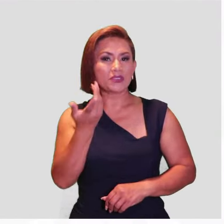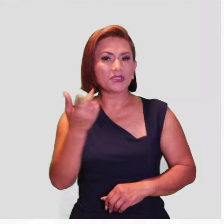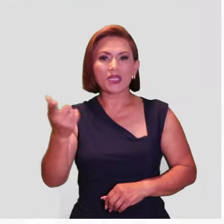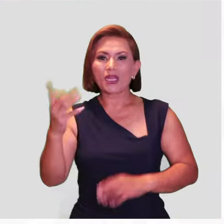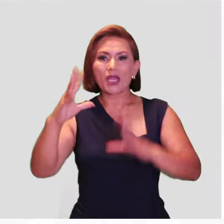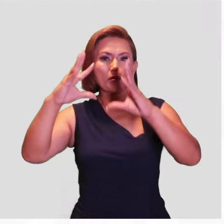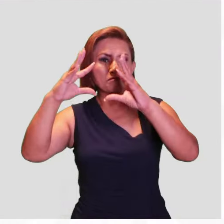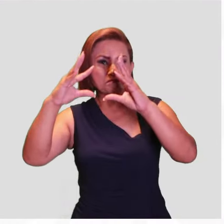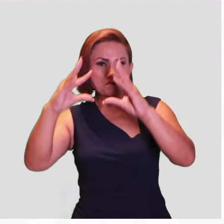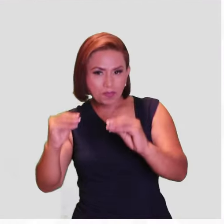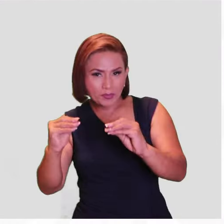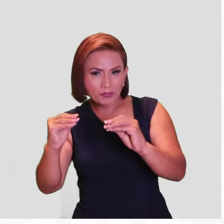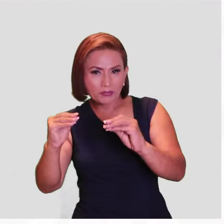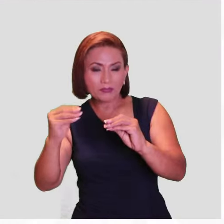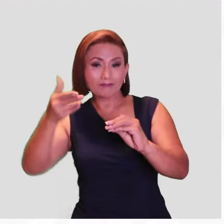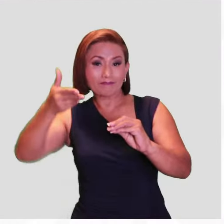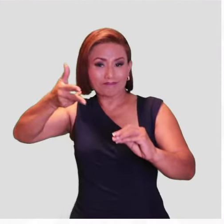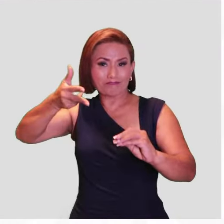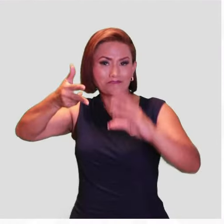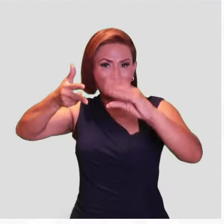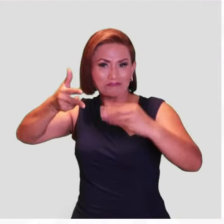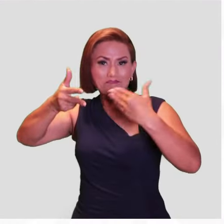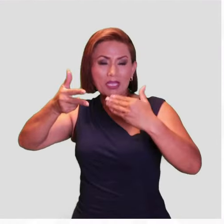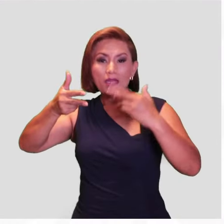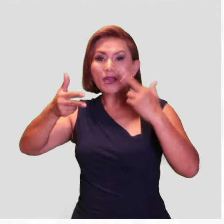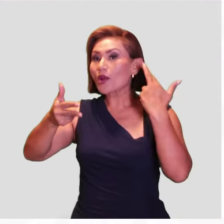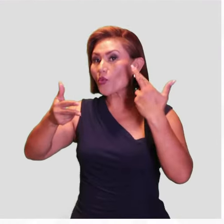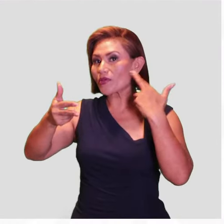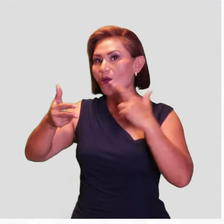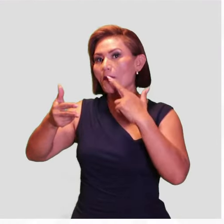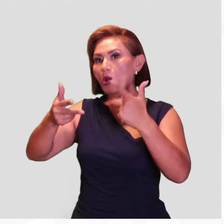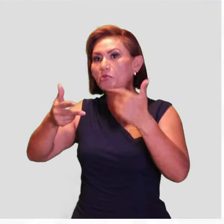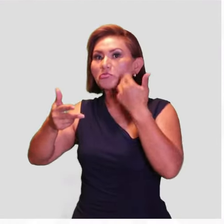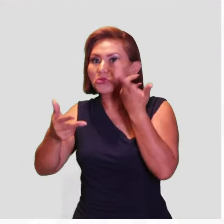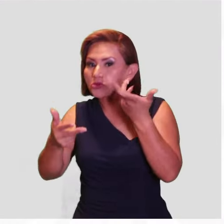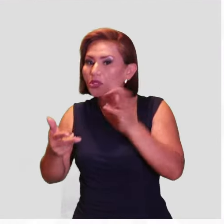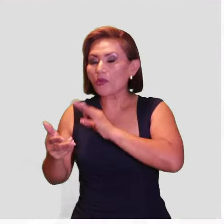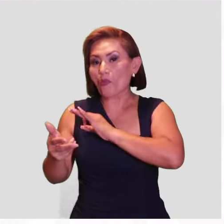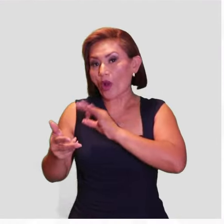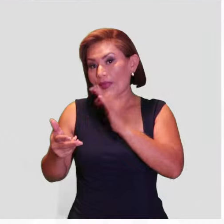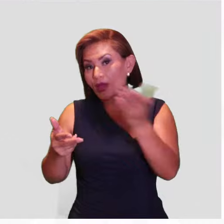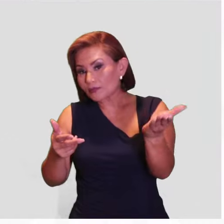cámara para que tengamos mejor conexión y podamos escucharlo.